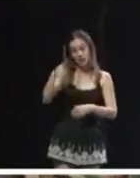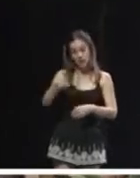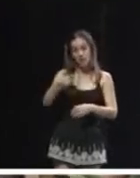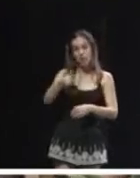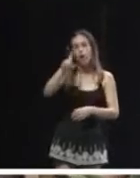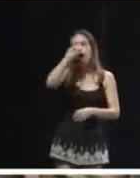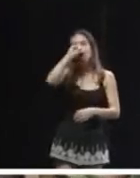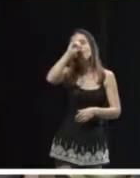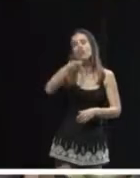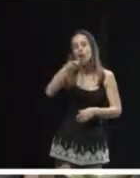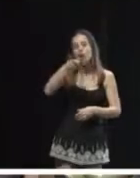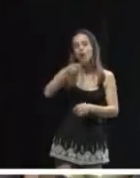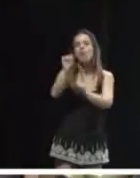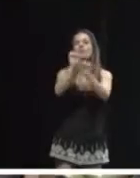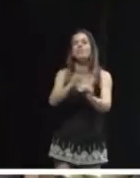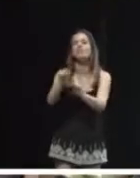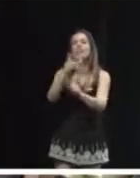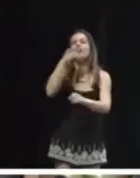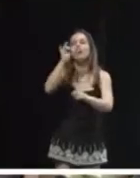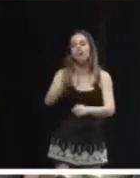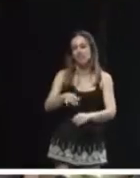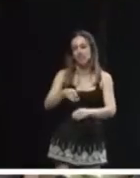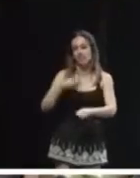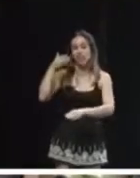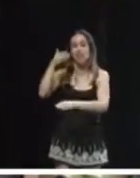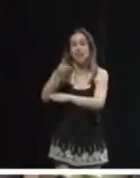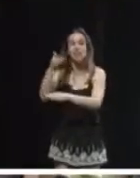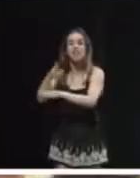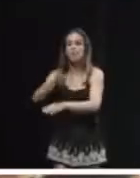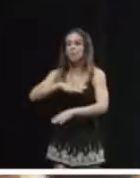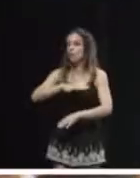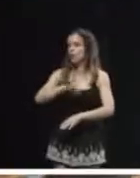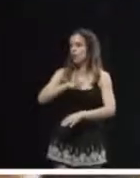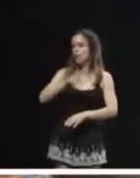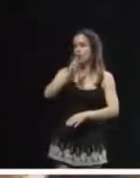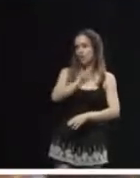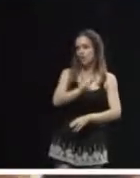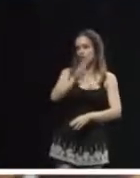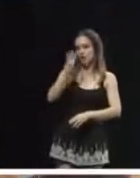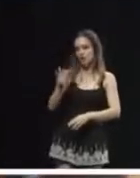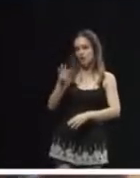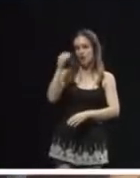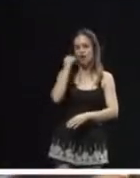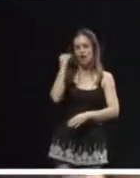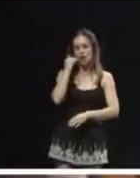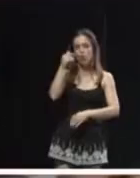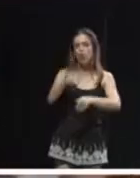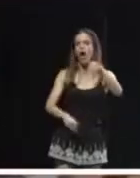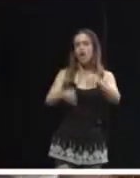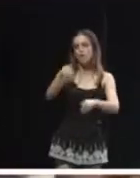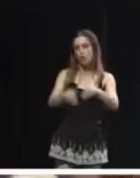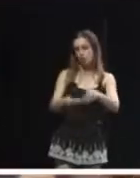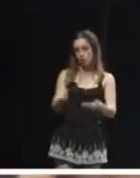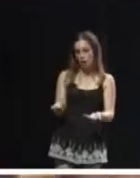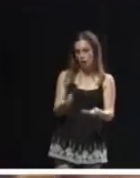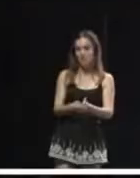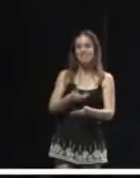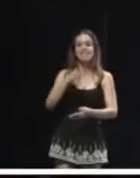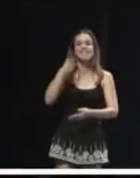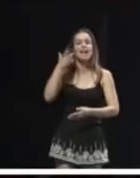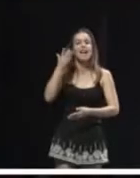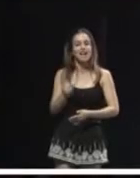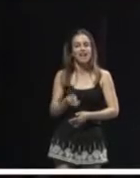23 de julio diciendo que nosotros vamos a defender a la gente de nuestros barrios, que queremos energía democrática, que